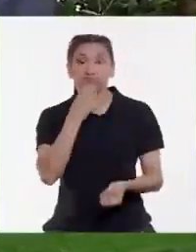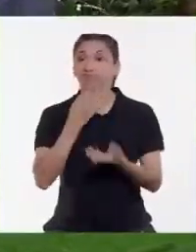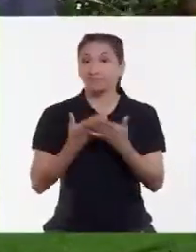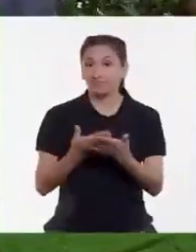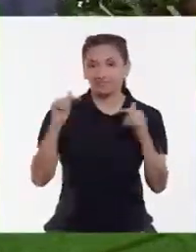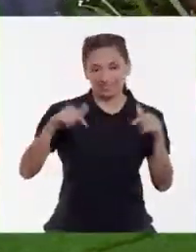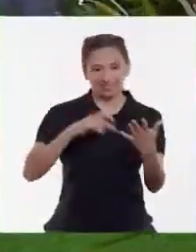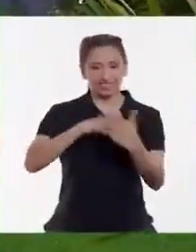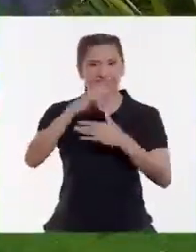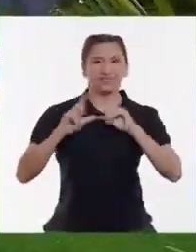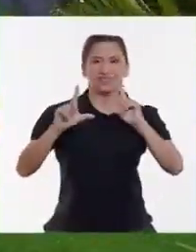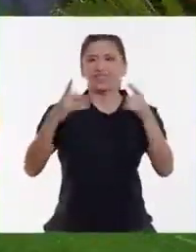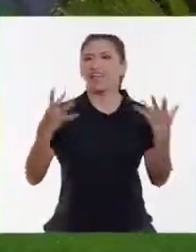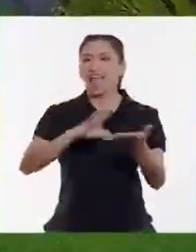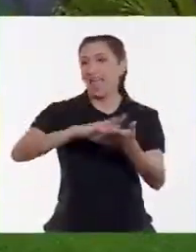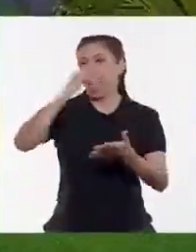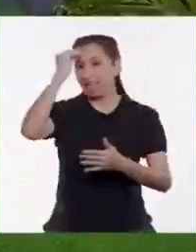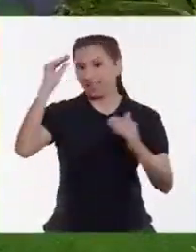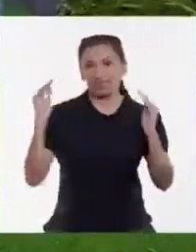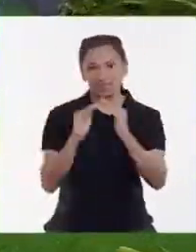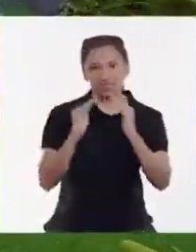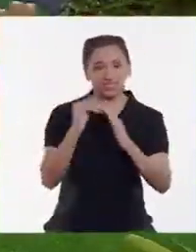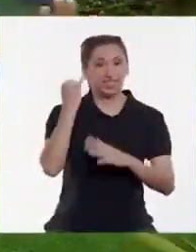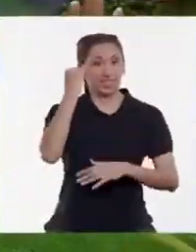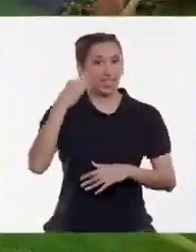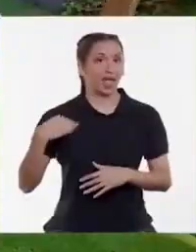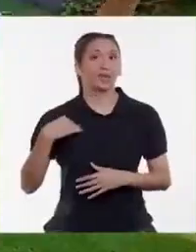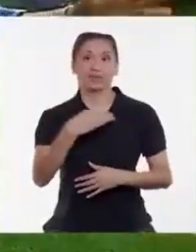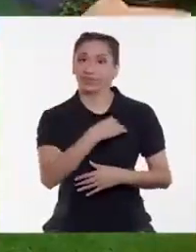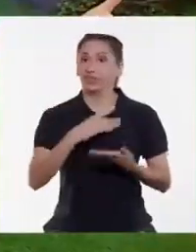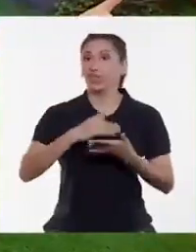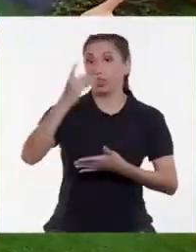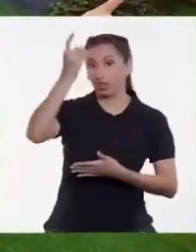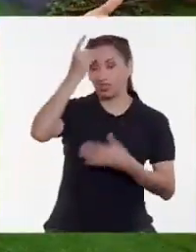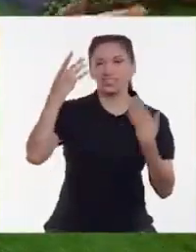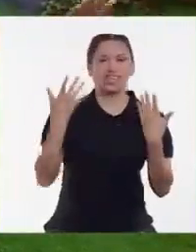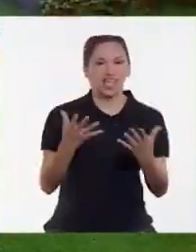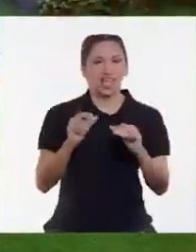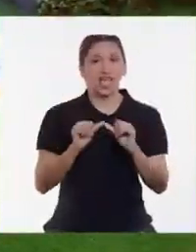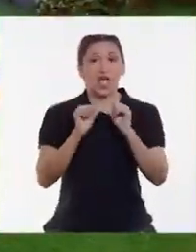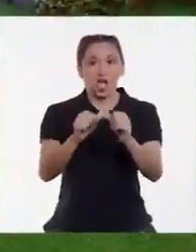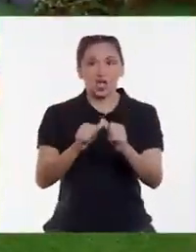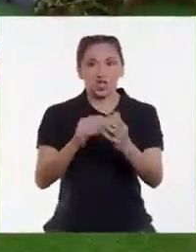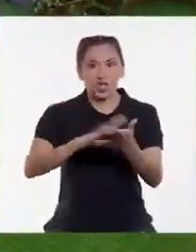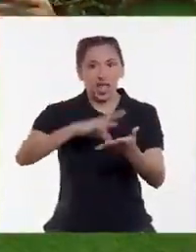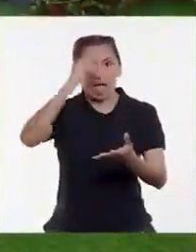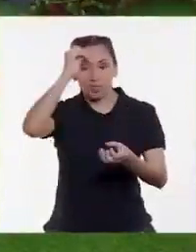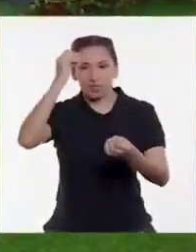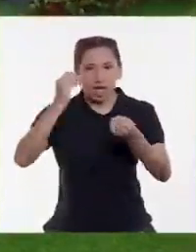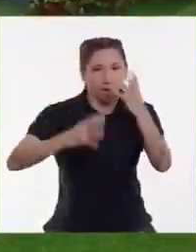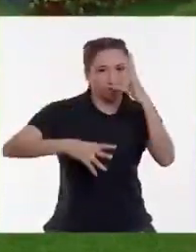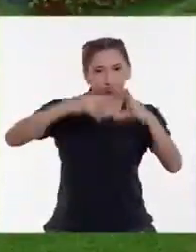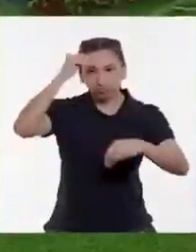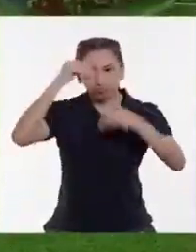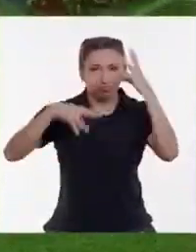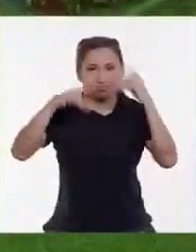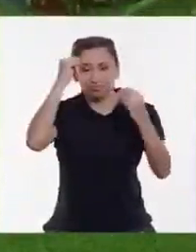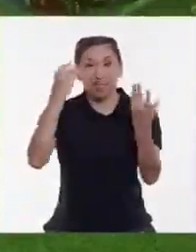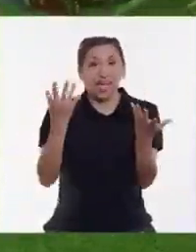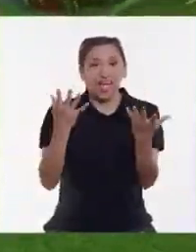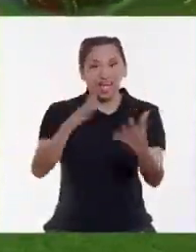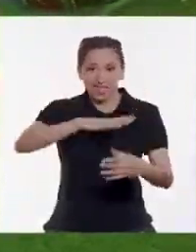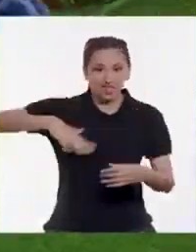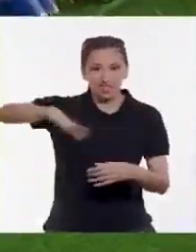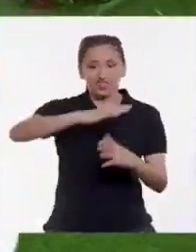bien. Este es un programa de Aprendo en Casa, una iniciativa del Ministerio de Educación para crear aprendizajes juntas y juntos de